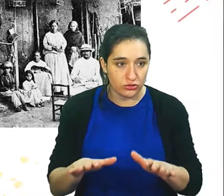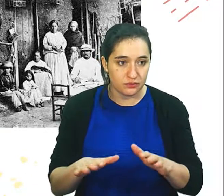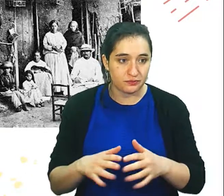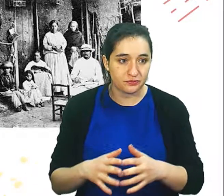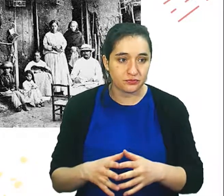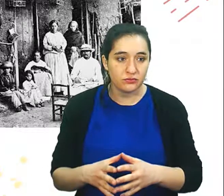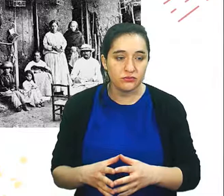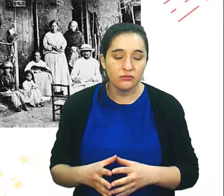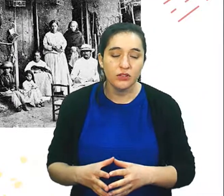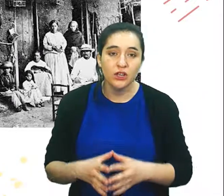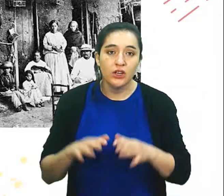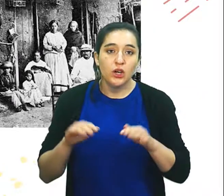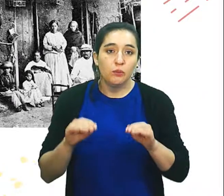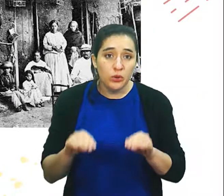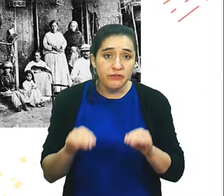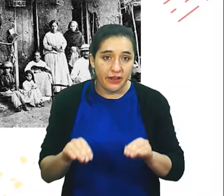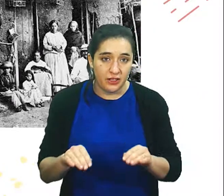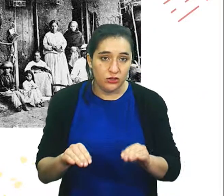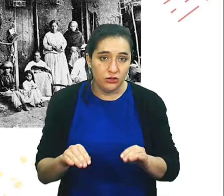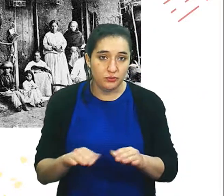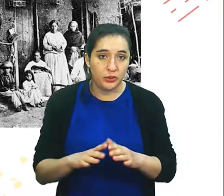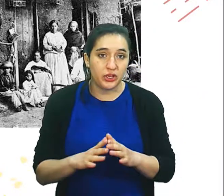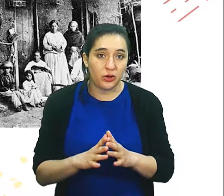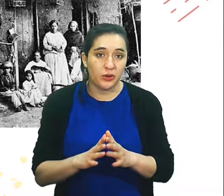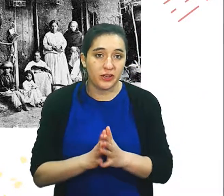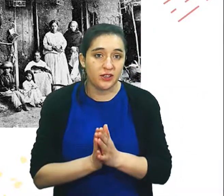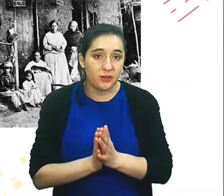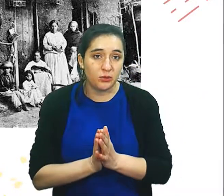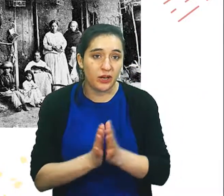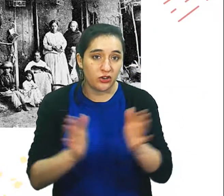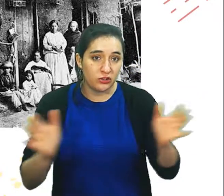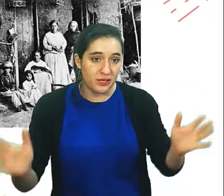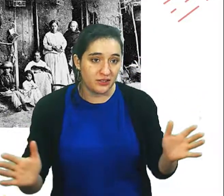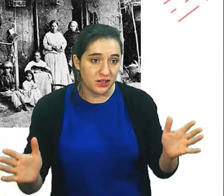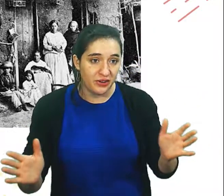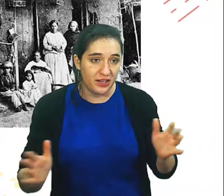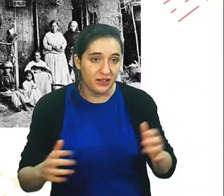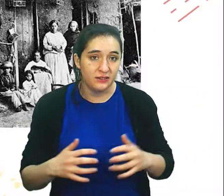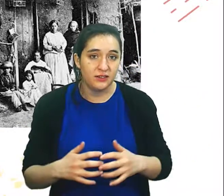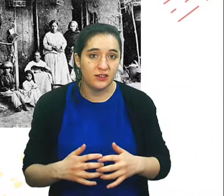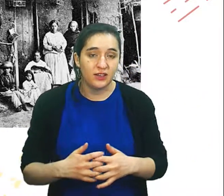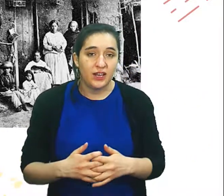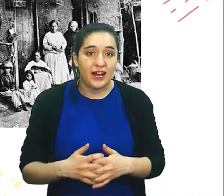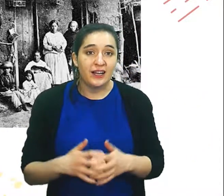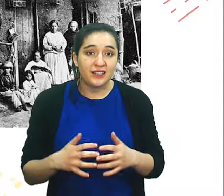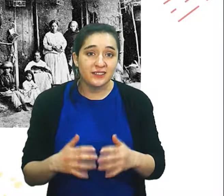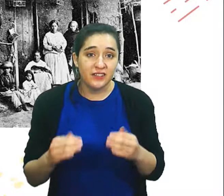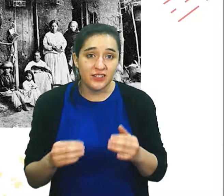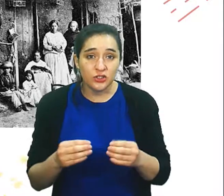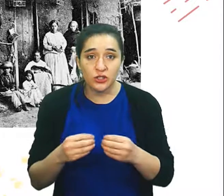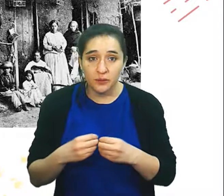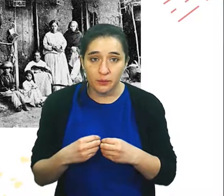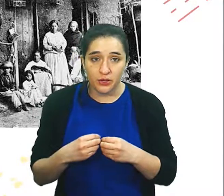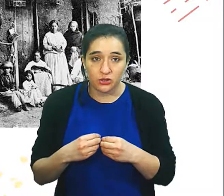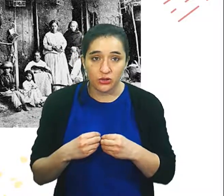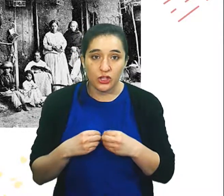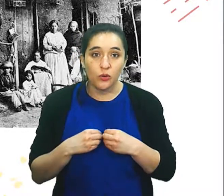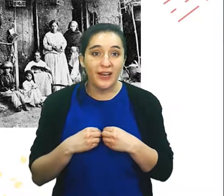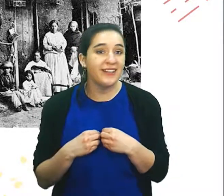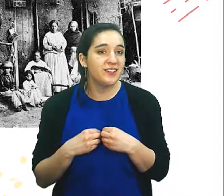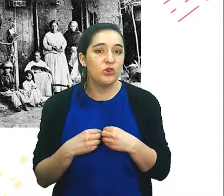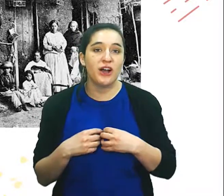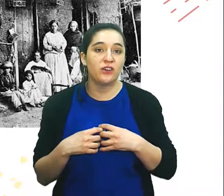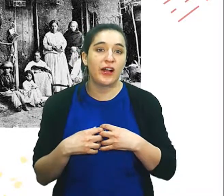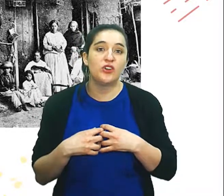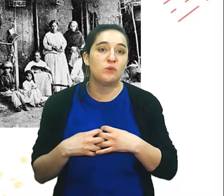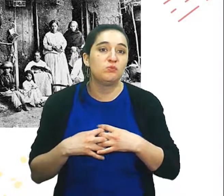bajos, muy bajitos, porque recuerden que estamos en una economía hacia afuera, al recibir estos impuestos, igual